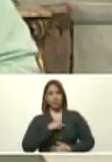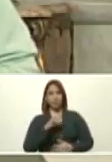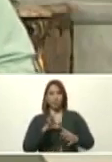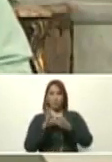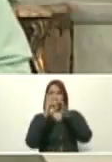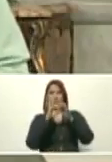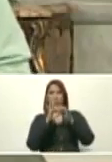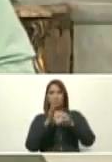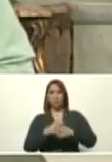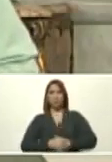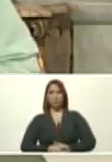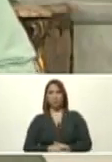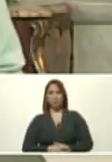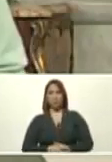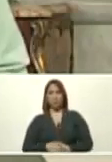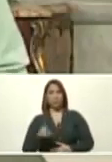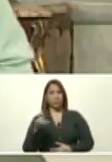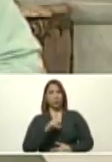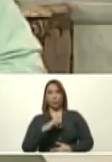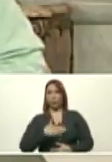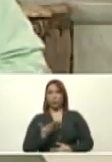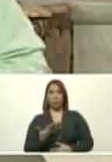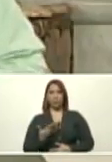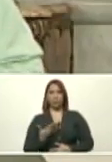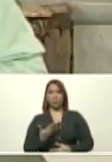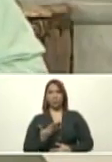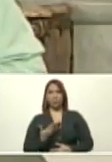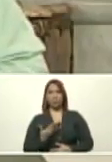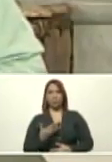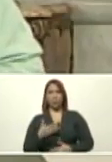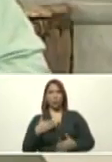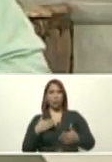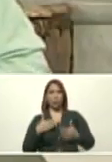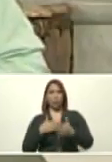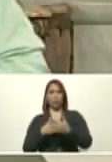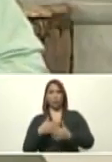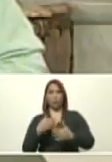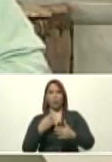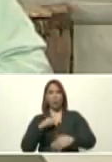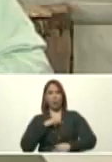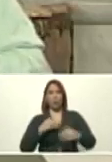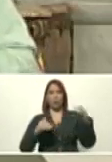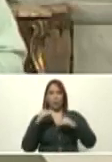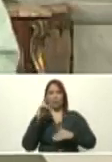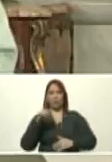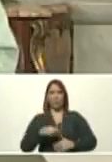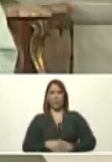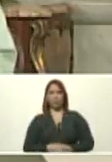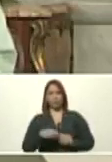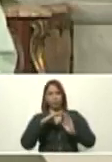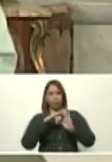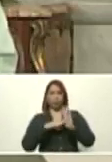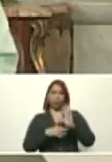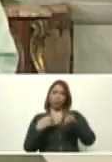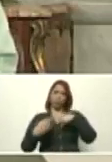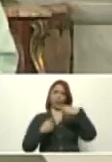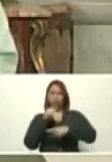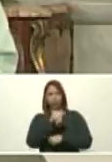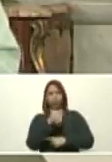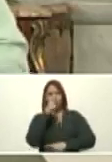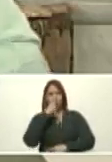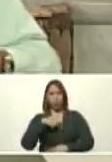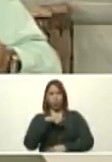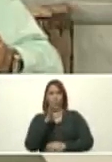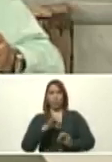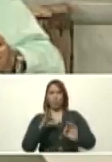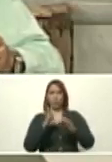unión. Y no podrán, ni con nuestra moral, ni con las convicciones revolucionarias del pueblo, ni con